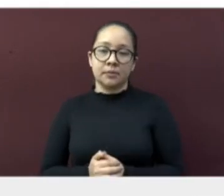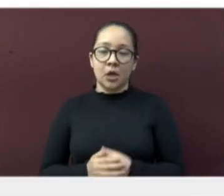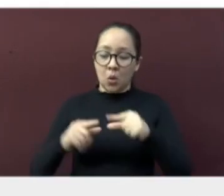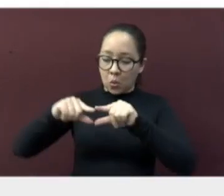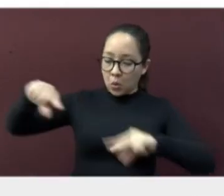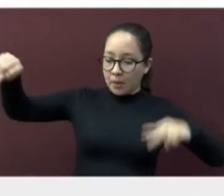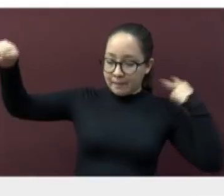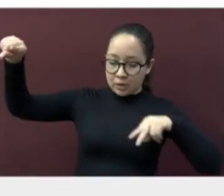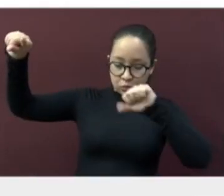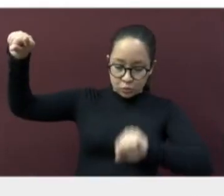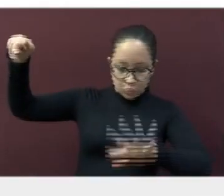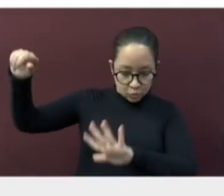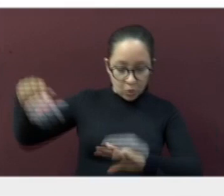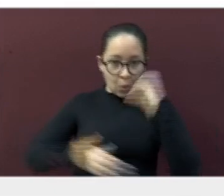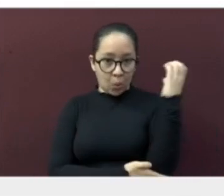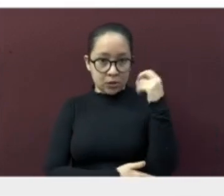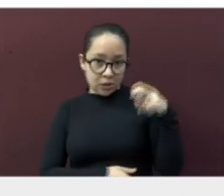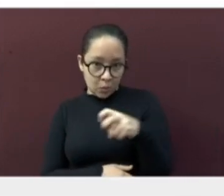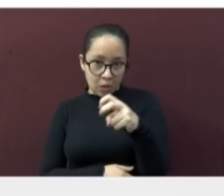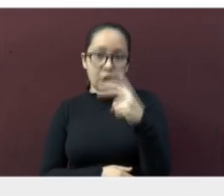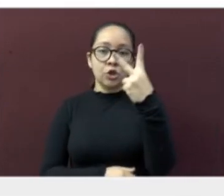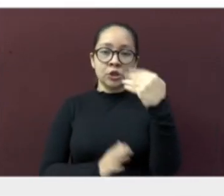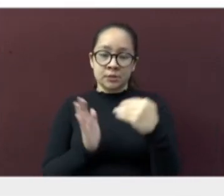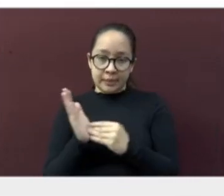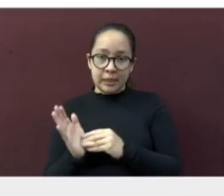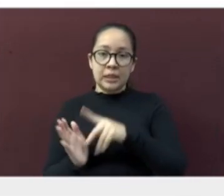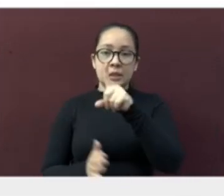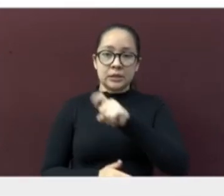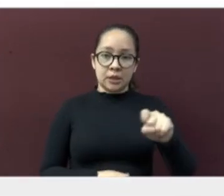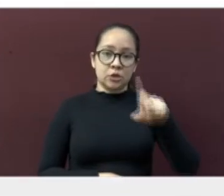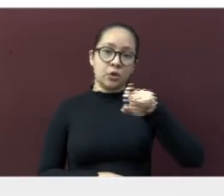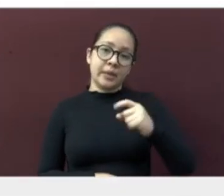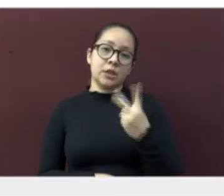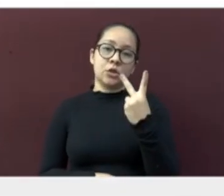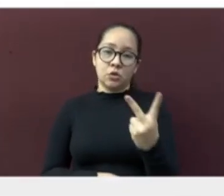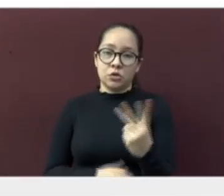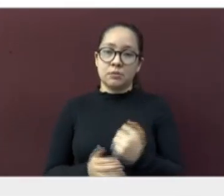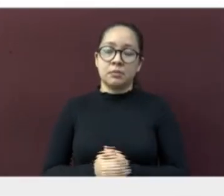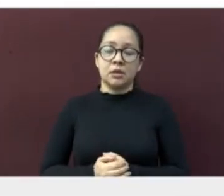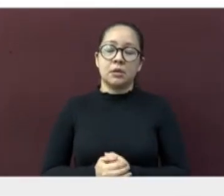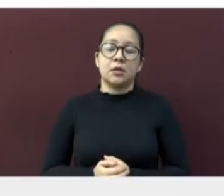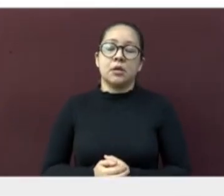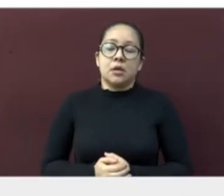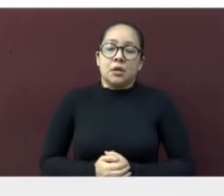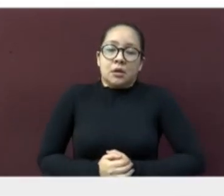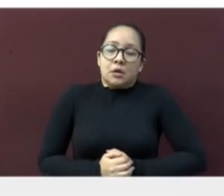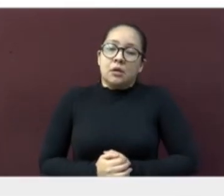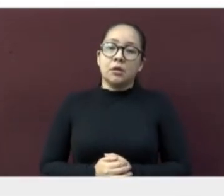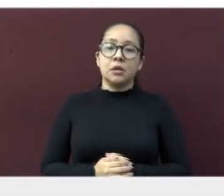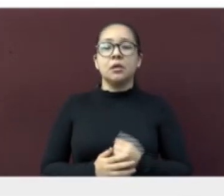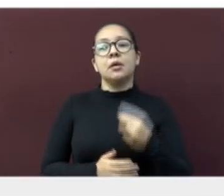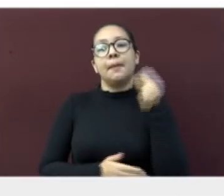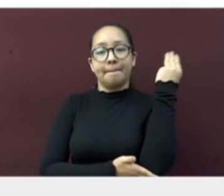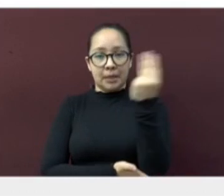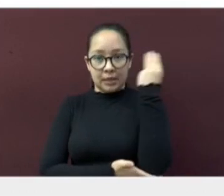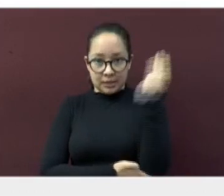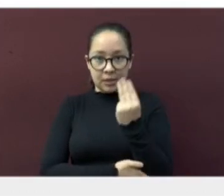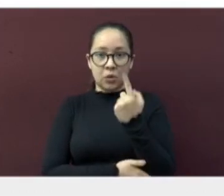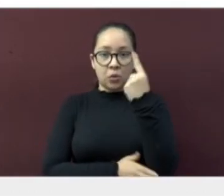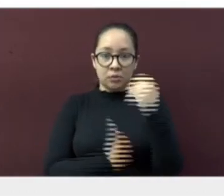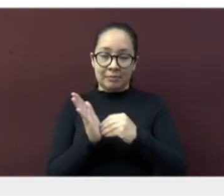sur cual sacó al cos acumula dos mil 122 casos minatitlán mil